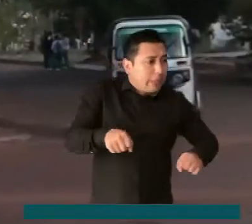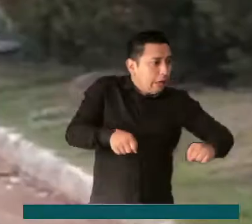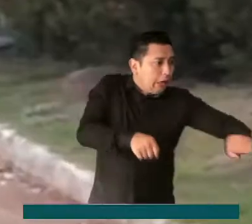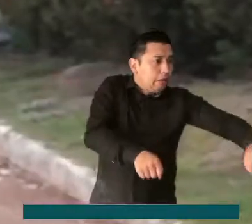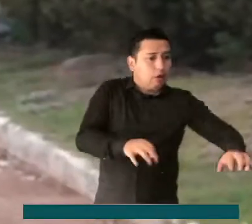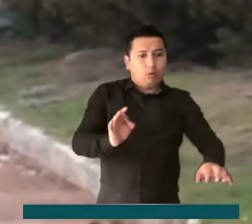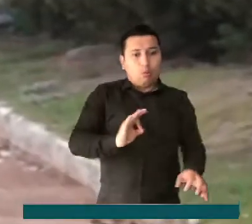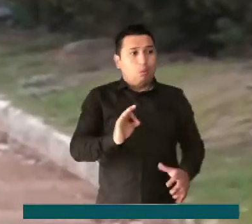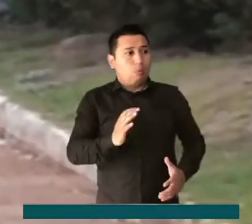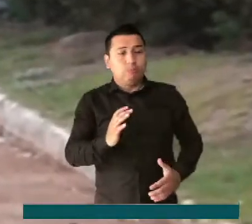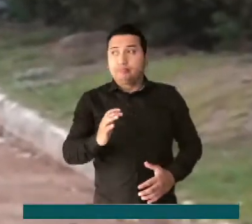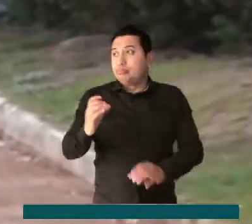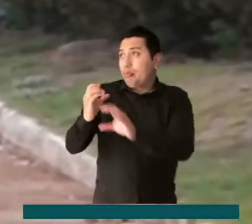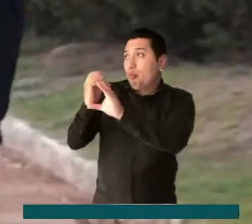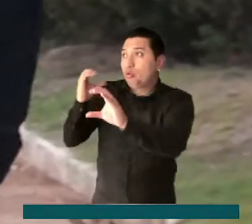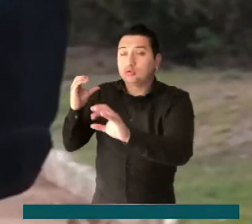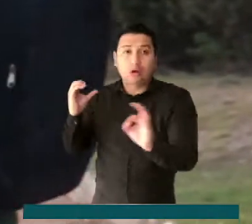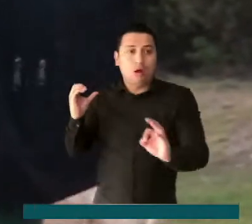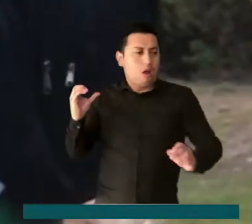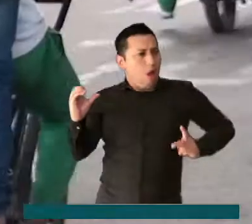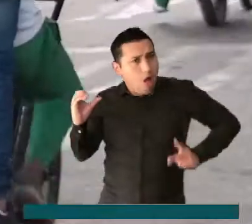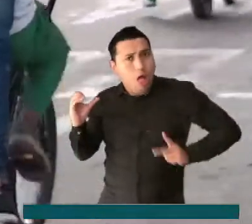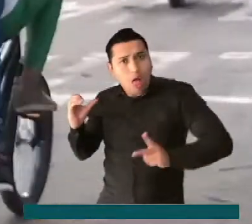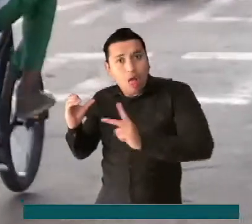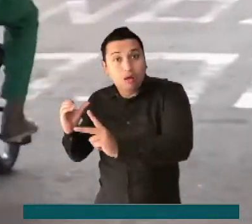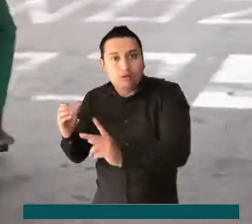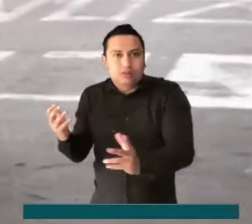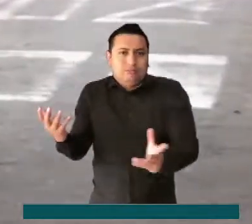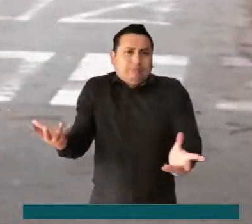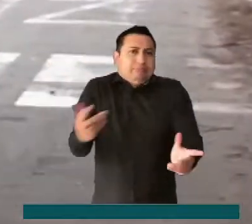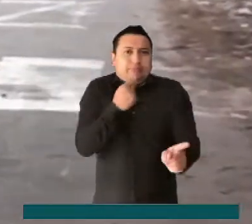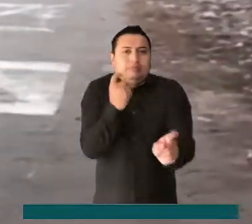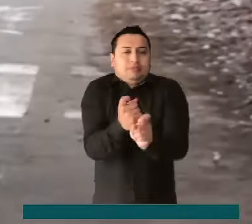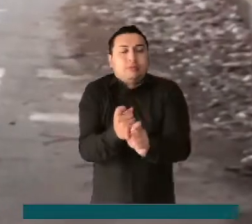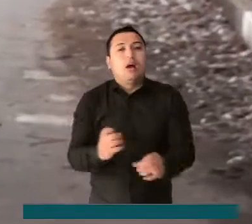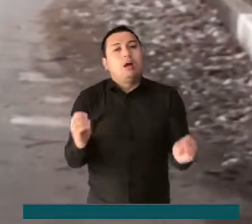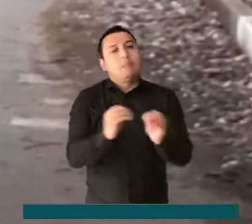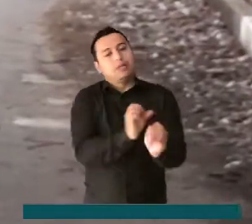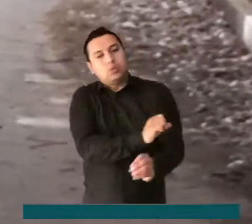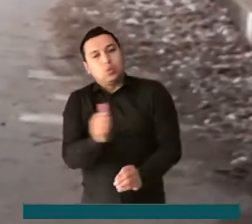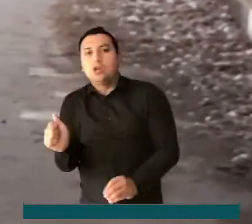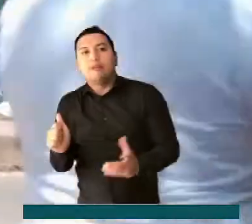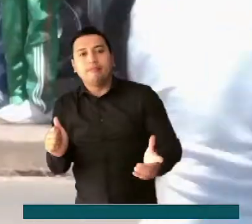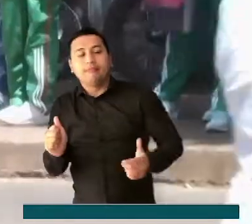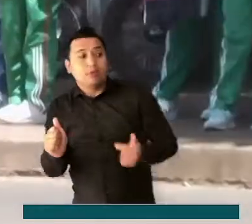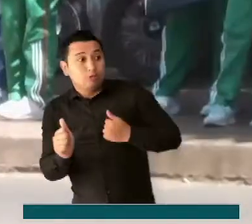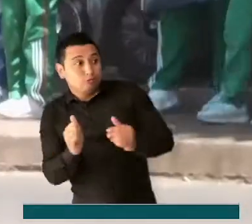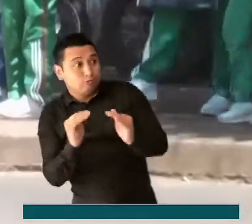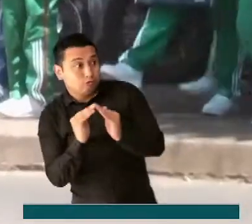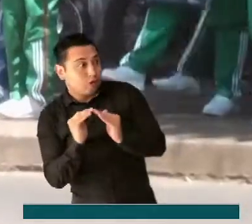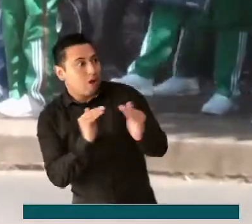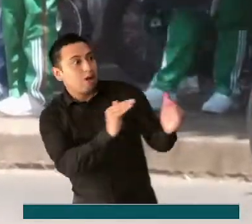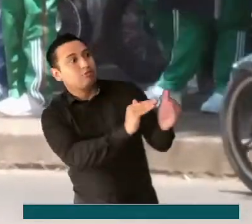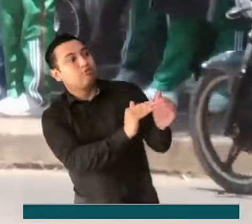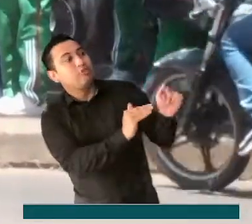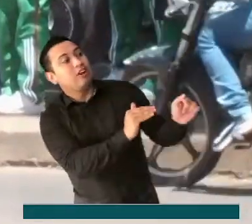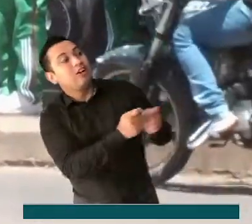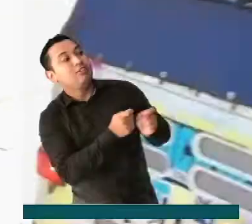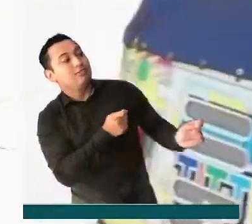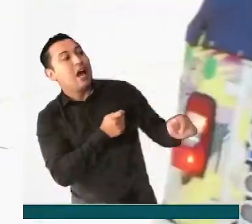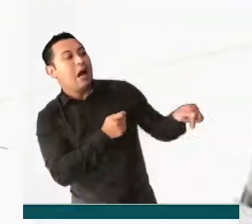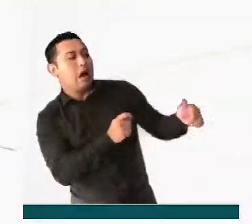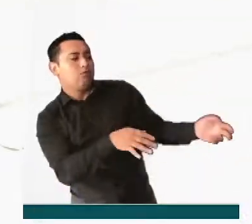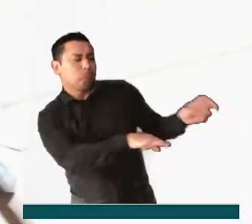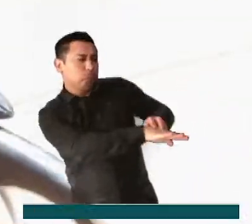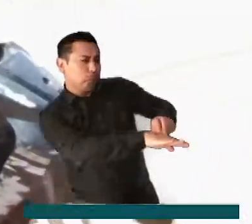público o a pie los llevan a las instituciones. Por otra parte, hay quienes se valen de vecinos y amigos para llevar a los niños o contratan este servicio